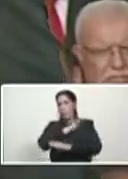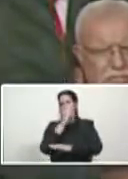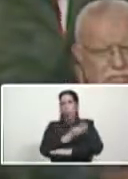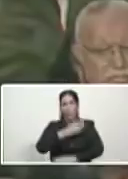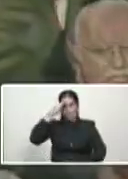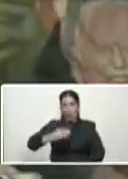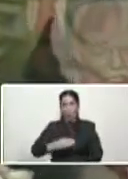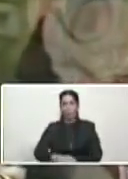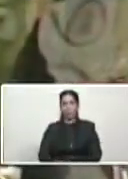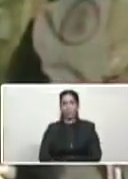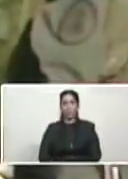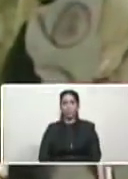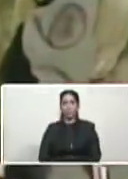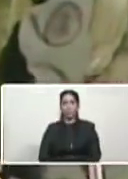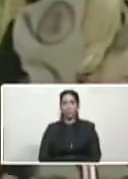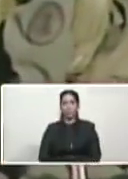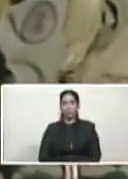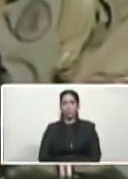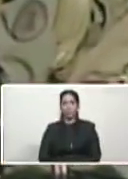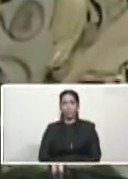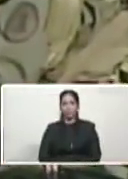militar.